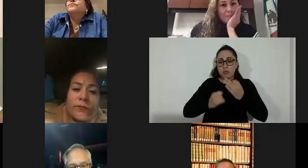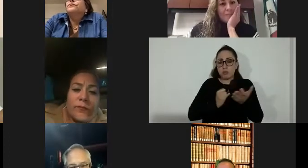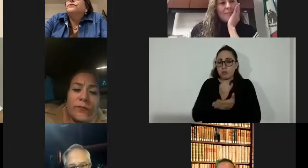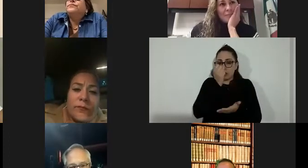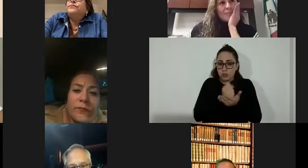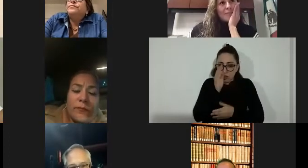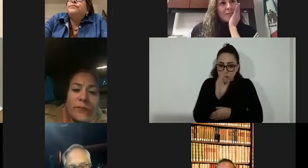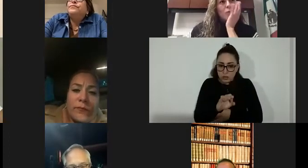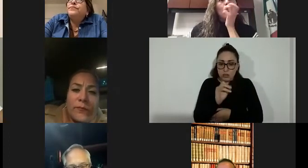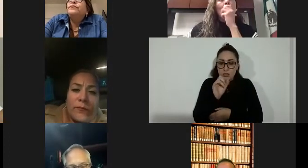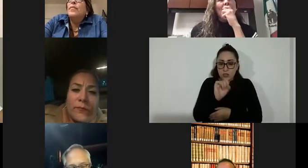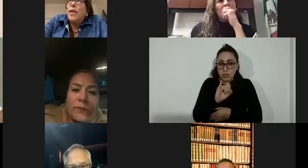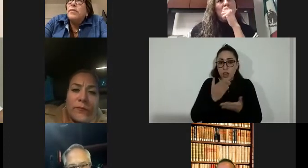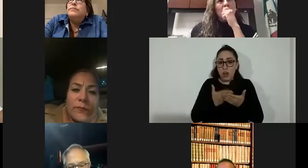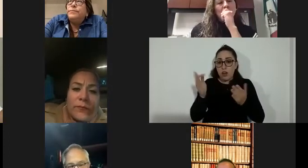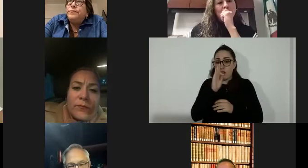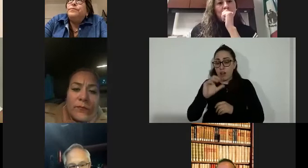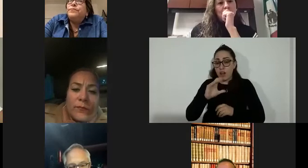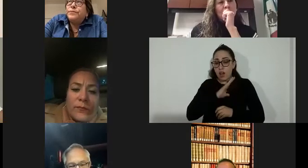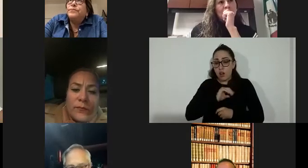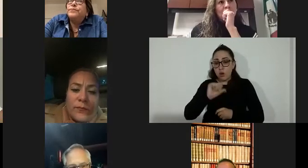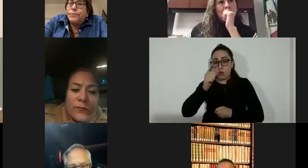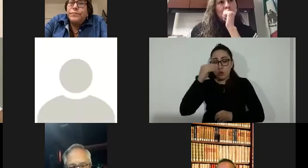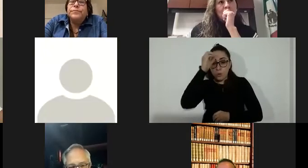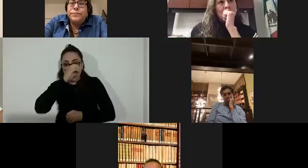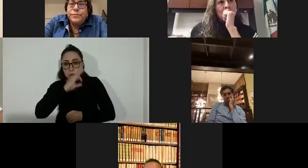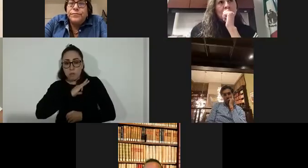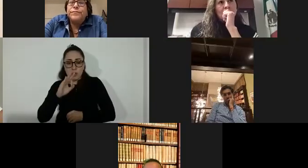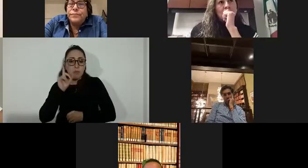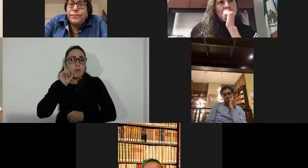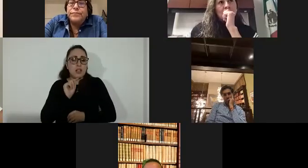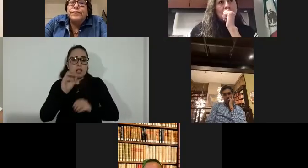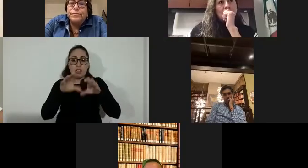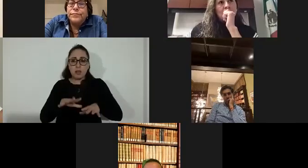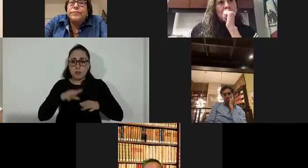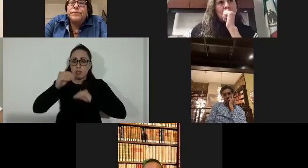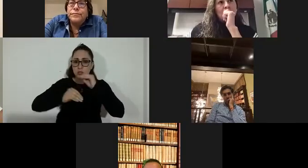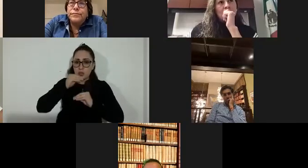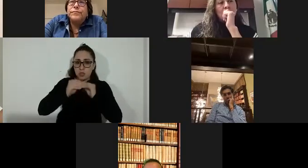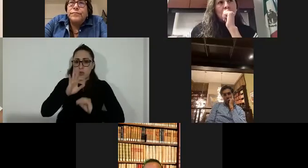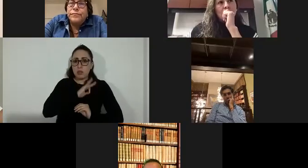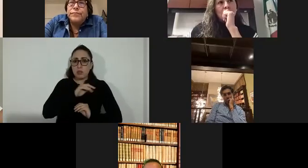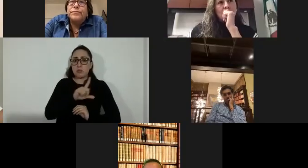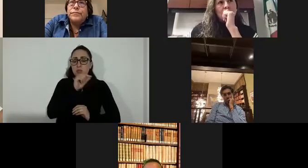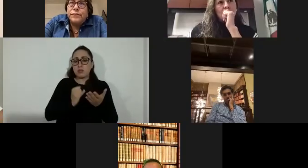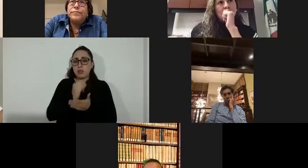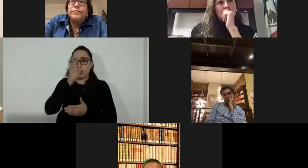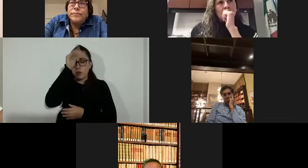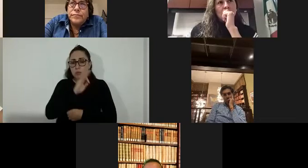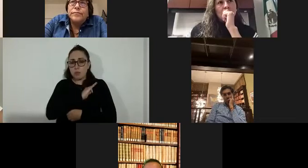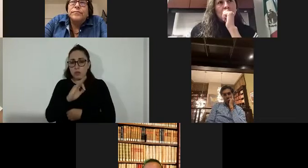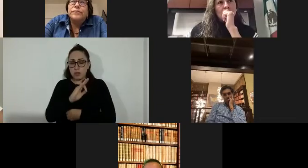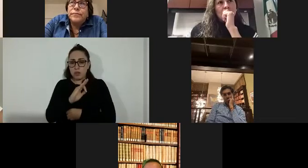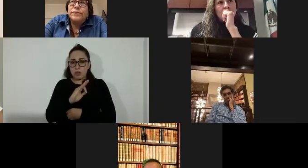si hay algún punto de vista divergente al dictamen, se puede discutir ampliamente y podemos llegar a un acuerdo. De tal manera que